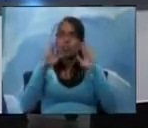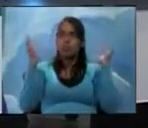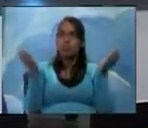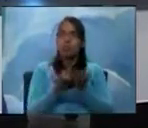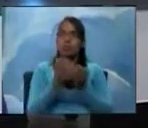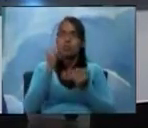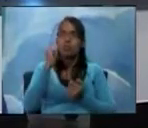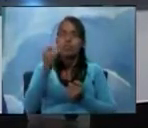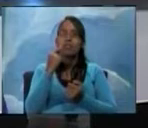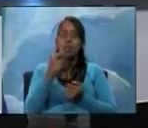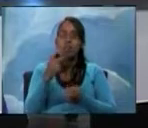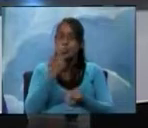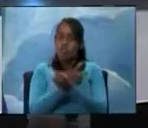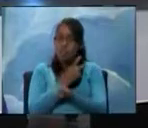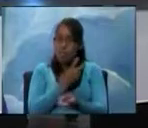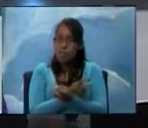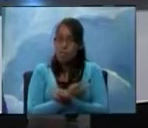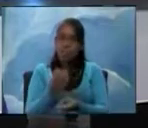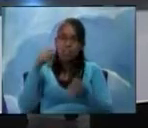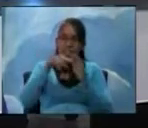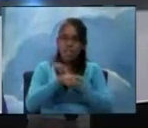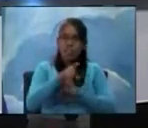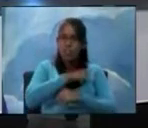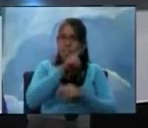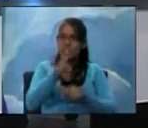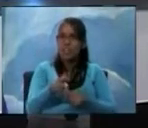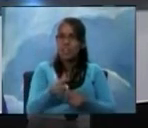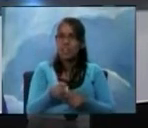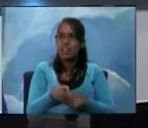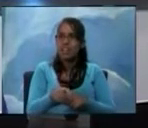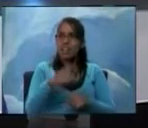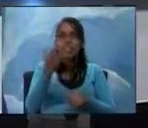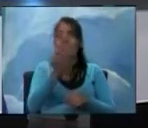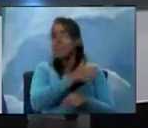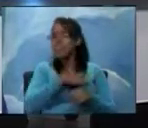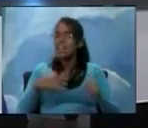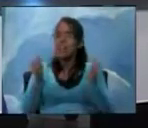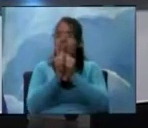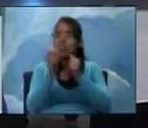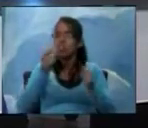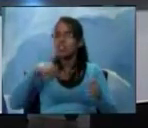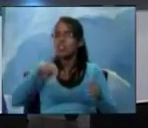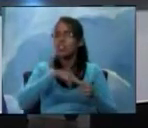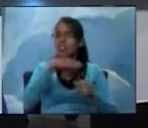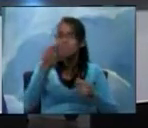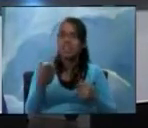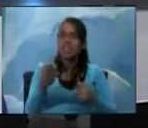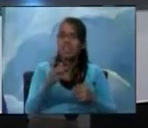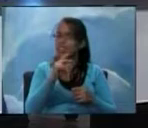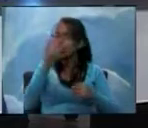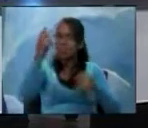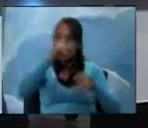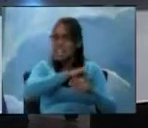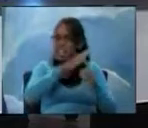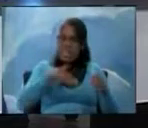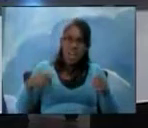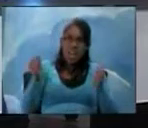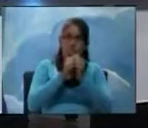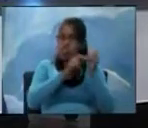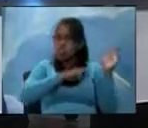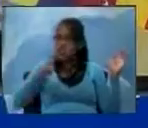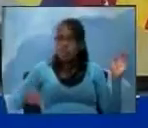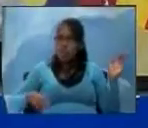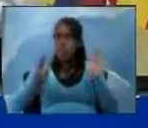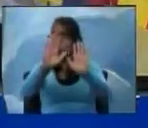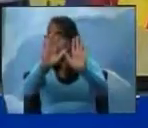decía, los demonios que estaban dentro de él decían, ¿qué tienes con nosotros? Nazareno, ¿qué tienes